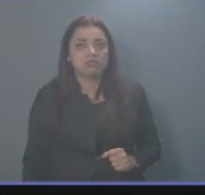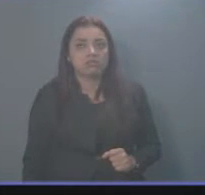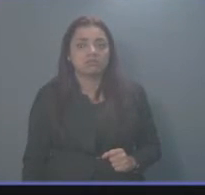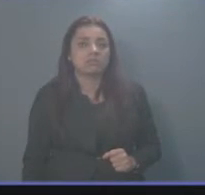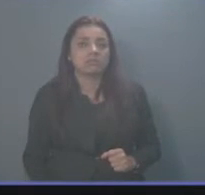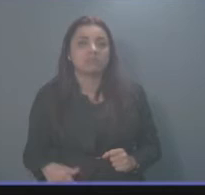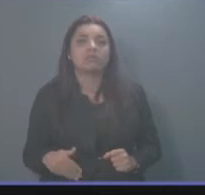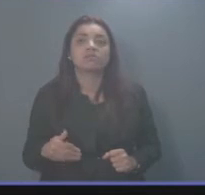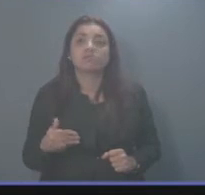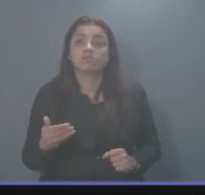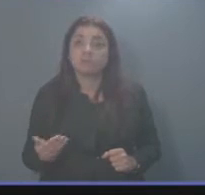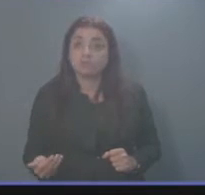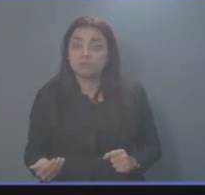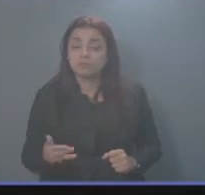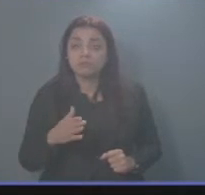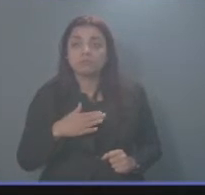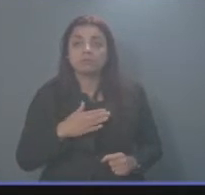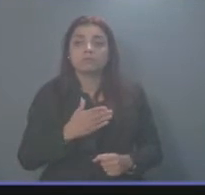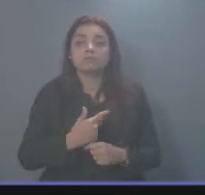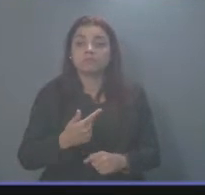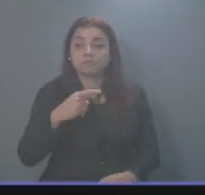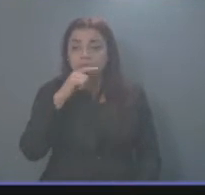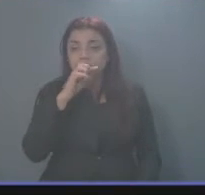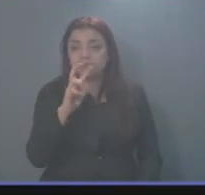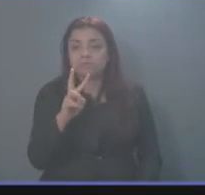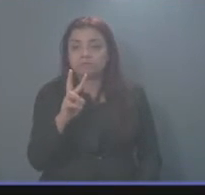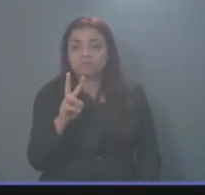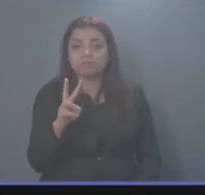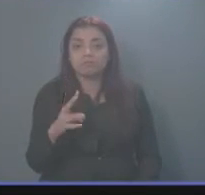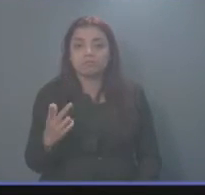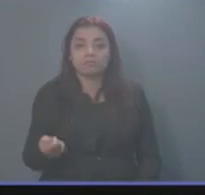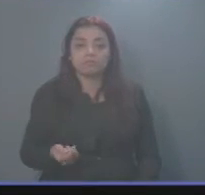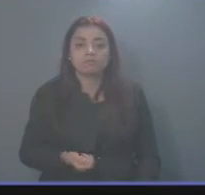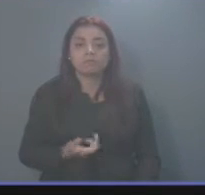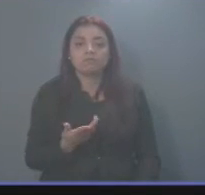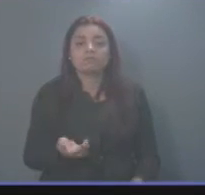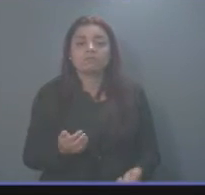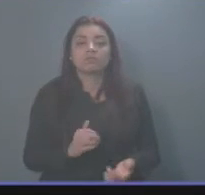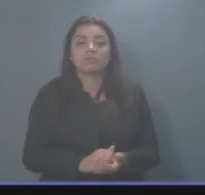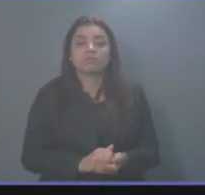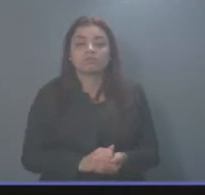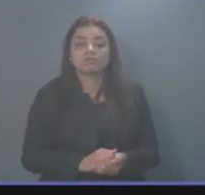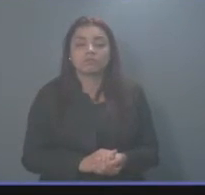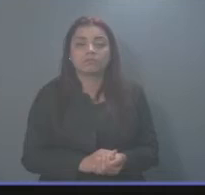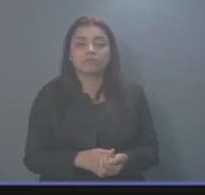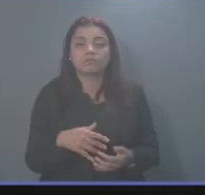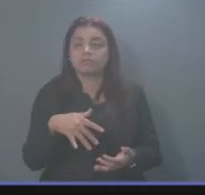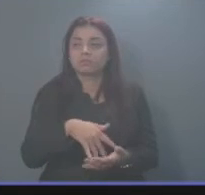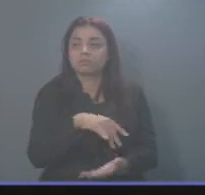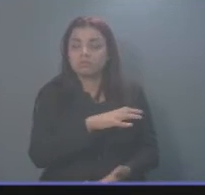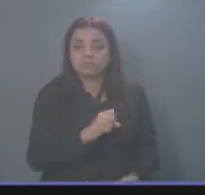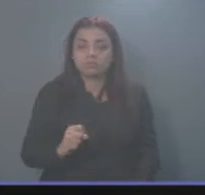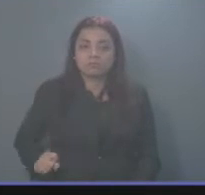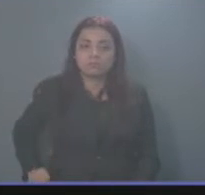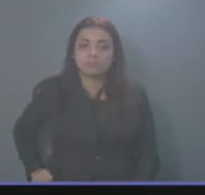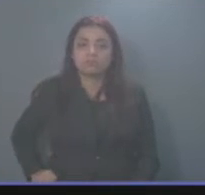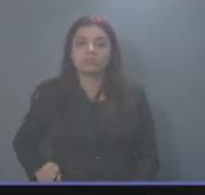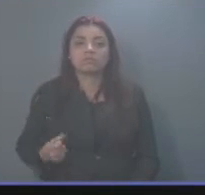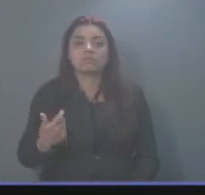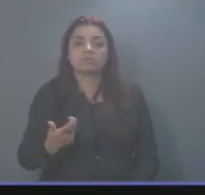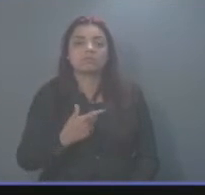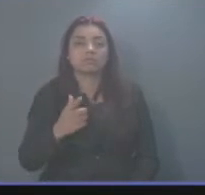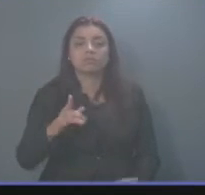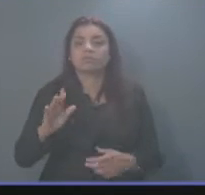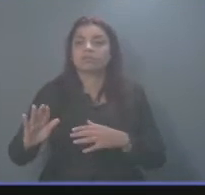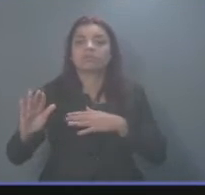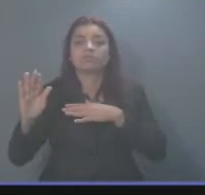Es por eso que el grupo parlamentario del FMLN le dice una vez más a todo el pueblo salvadoreño, le hemos